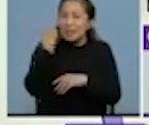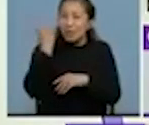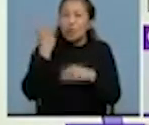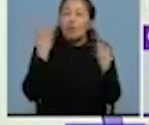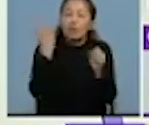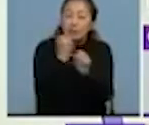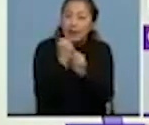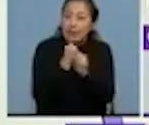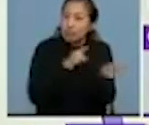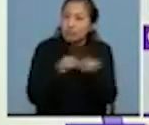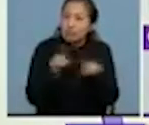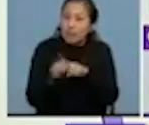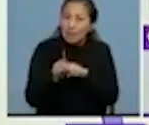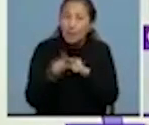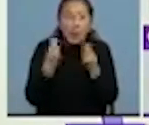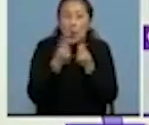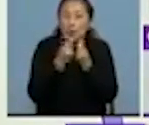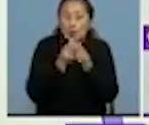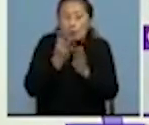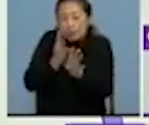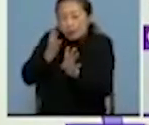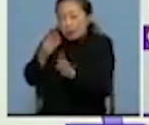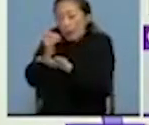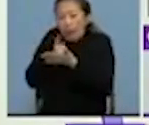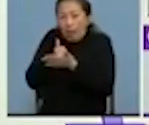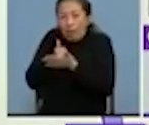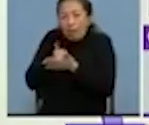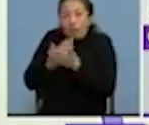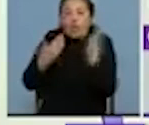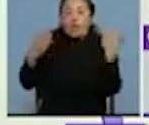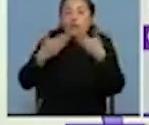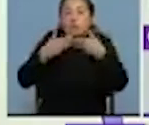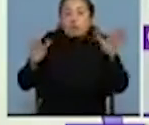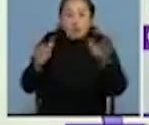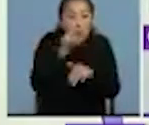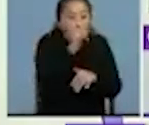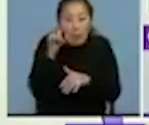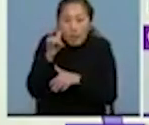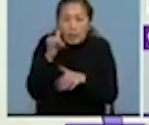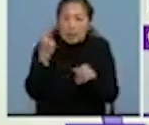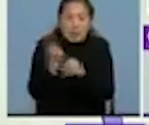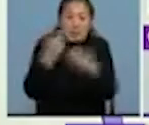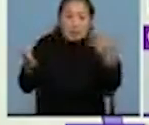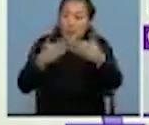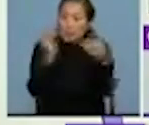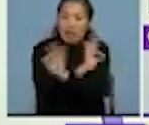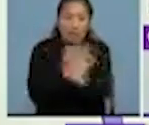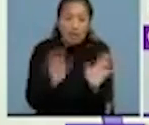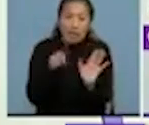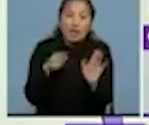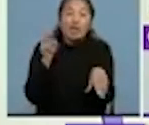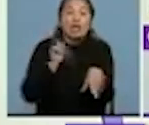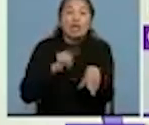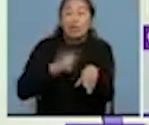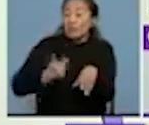viste, es una cosa increíble porque quedamos mucho afuera y llega el momento de que dan apertura para las cámaras y nadie más entra. Así que estoy medio de